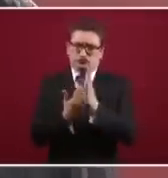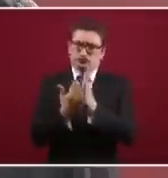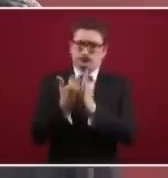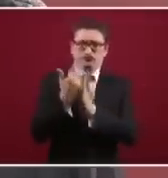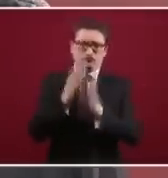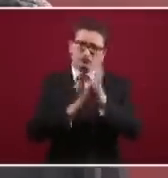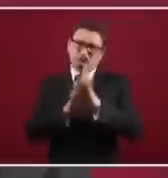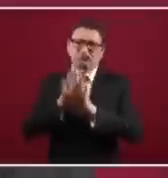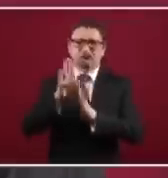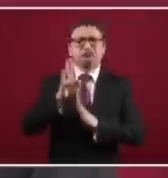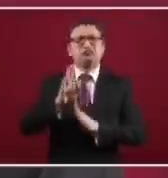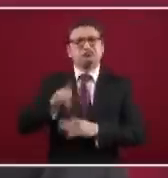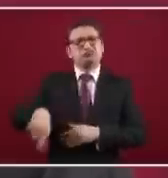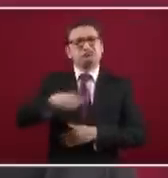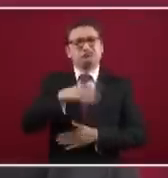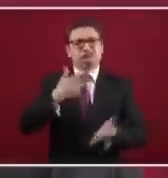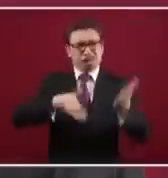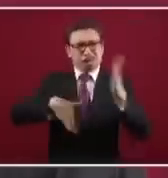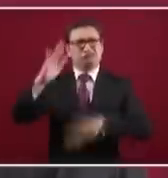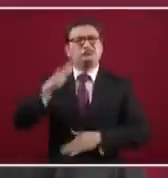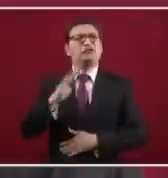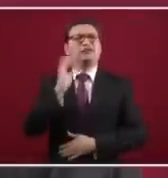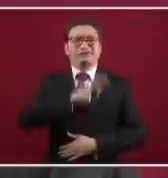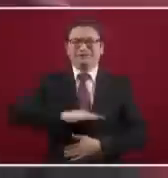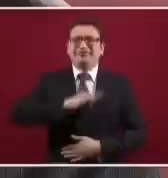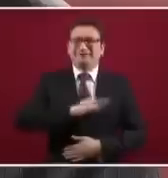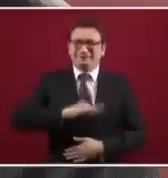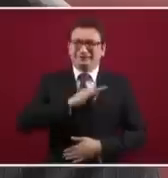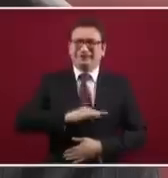y ser feliz sin